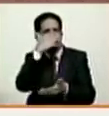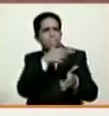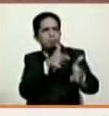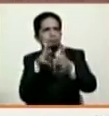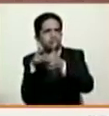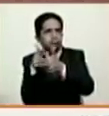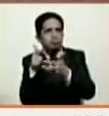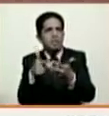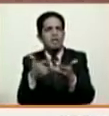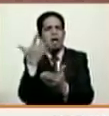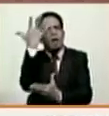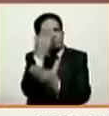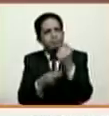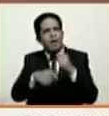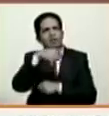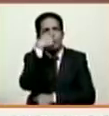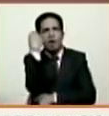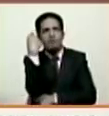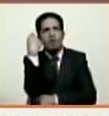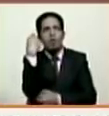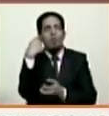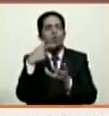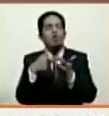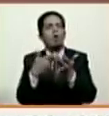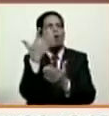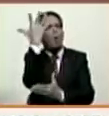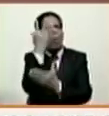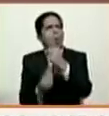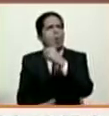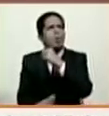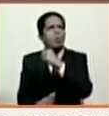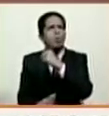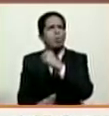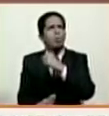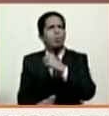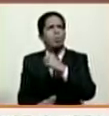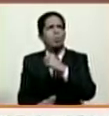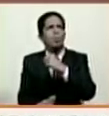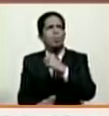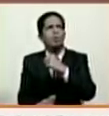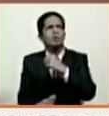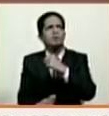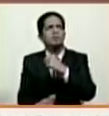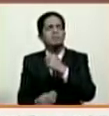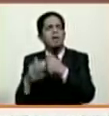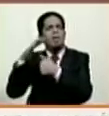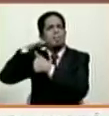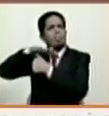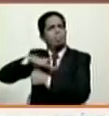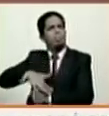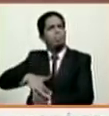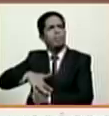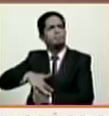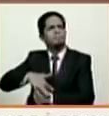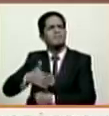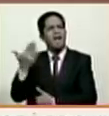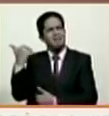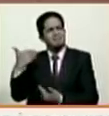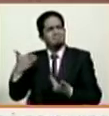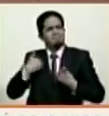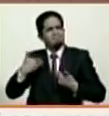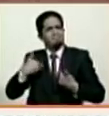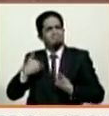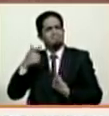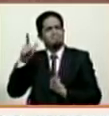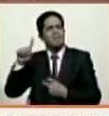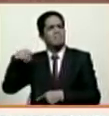vinieron huyendo del narcotráfico, que vinieron huyendo de la agresión permanente a la que han sido sometidos después